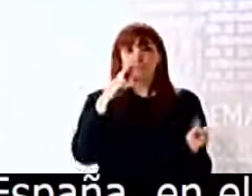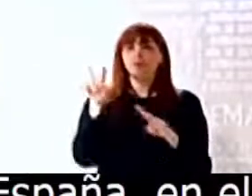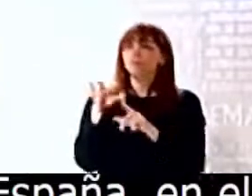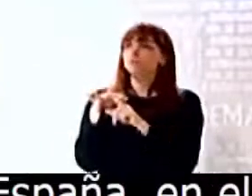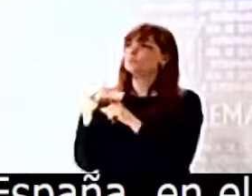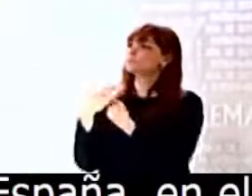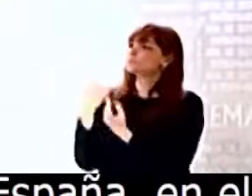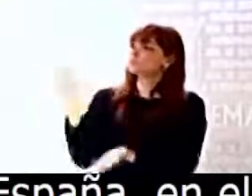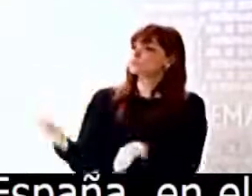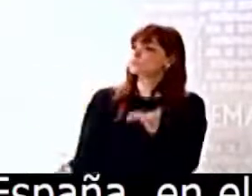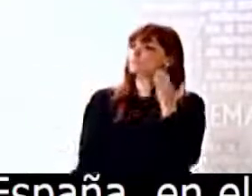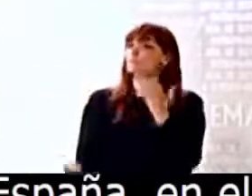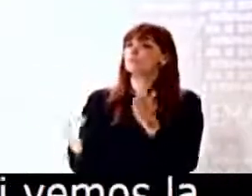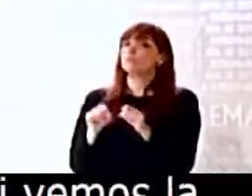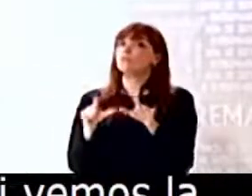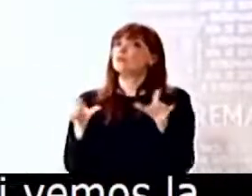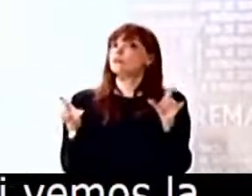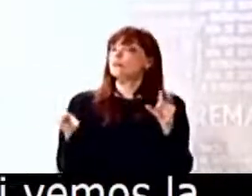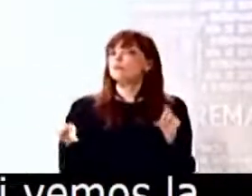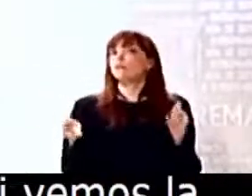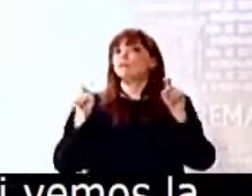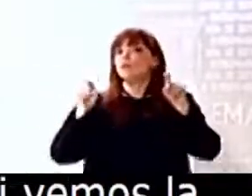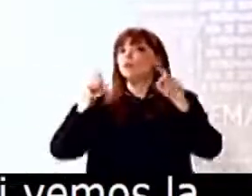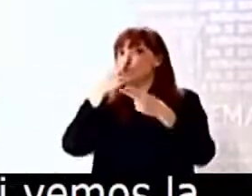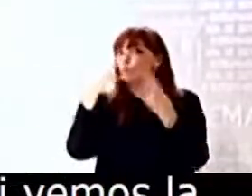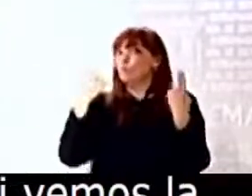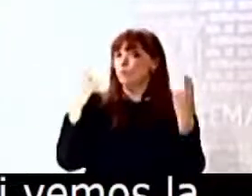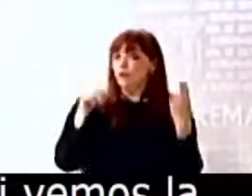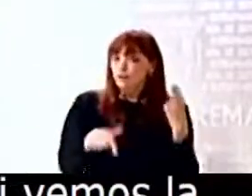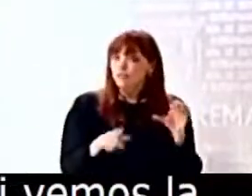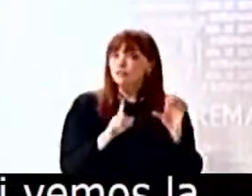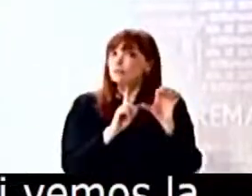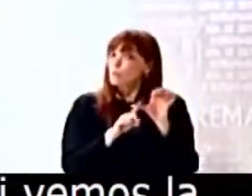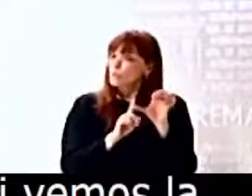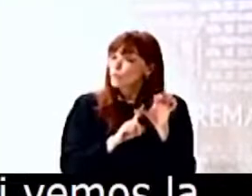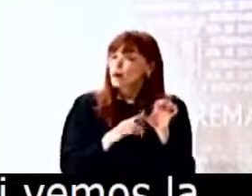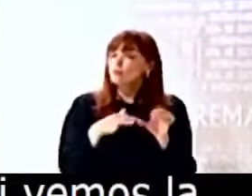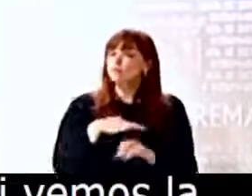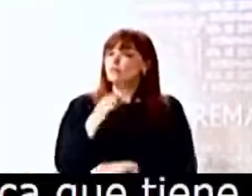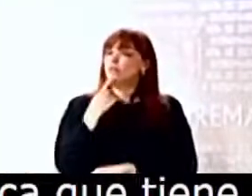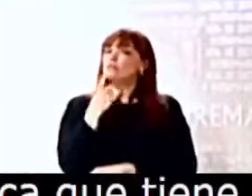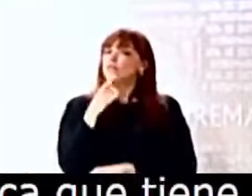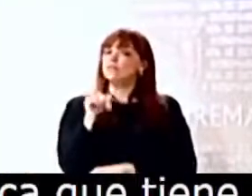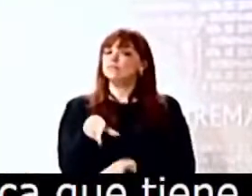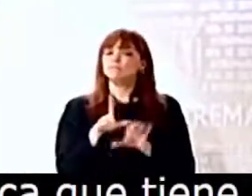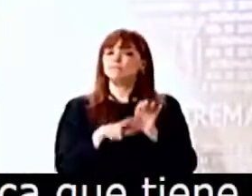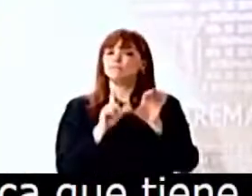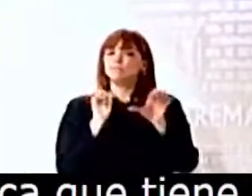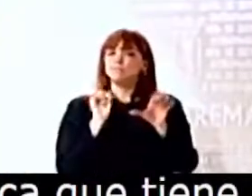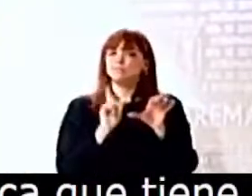con respecto a la educación pública que tiene Extremadura, podemos